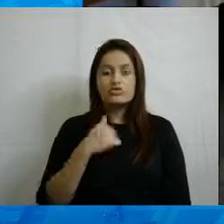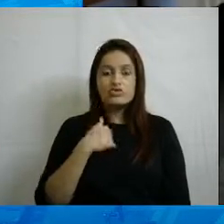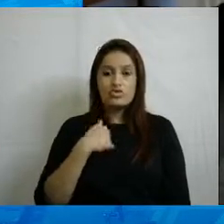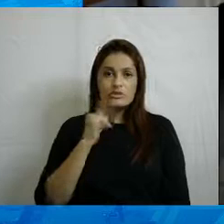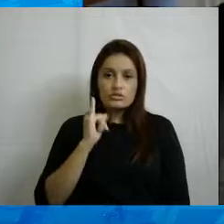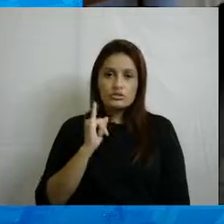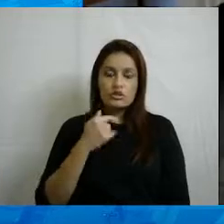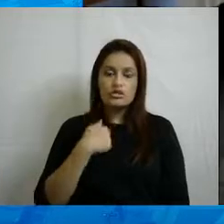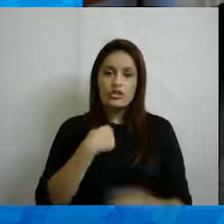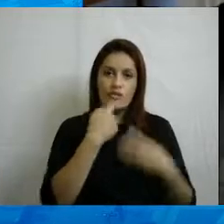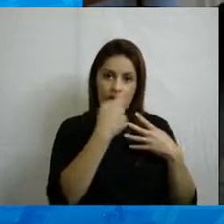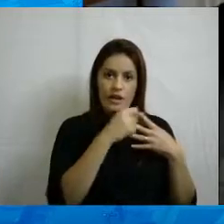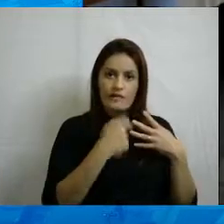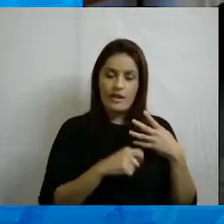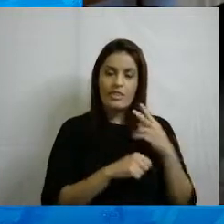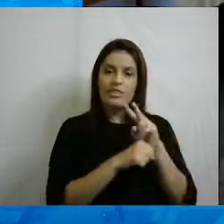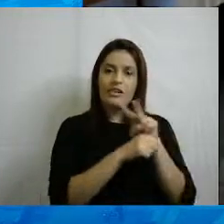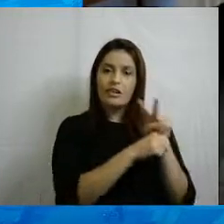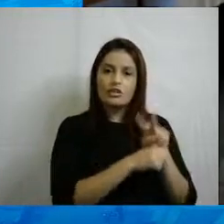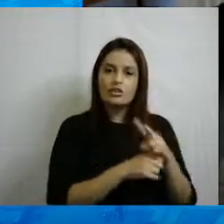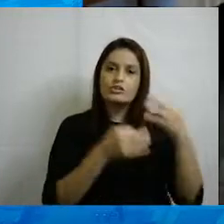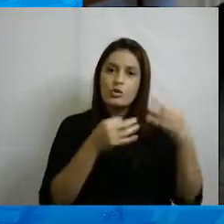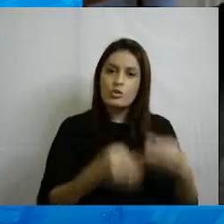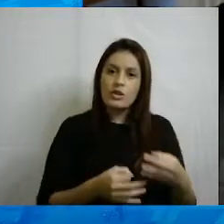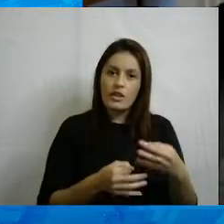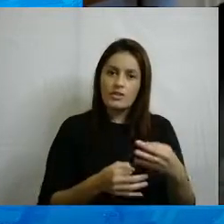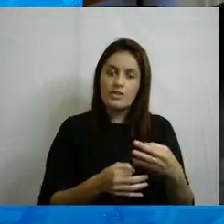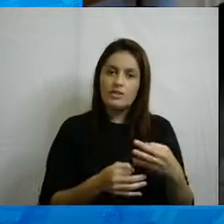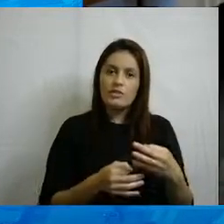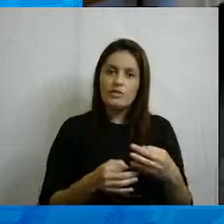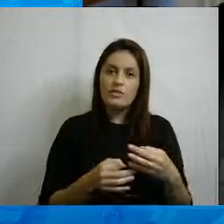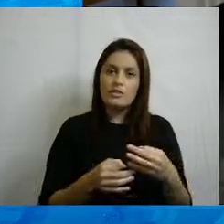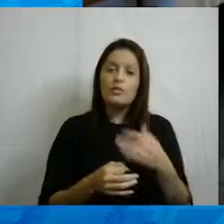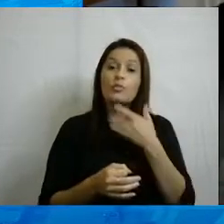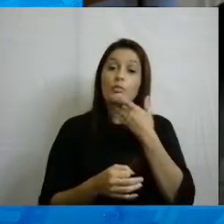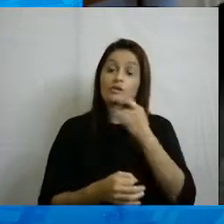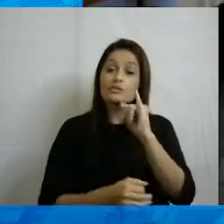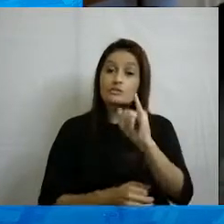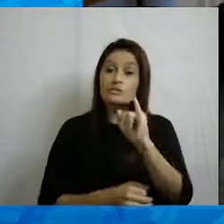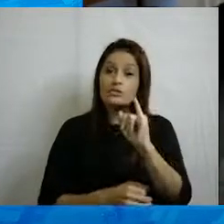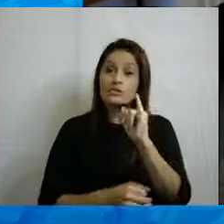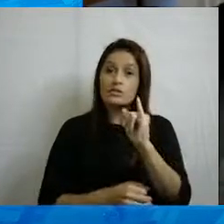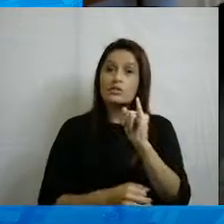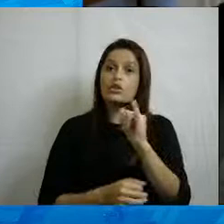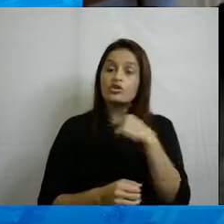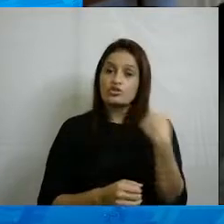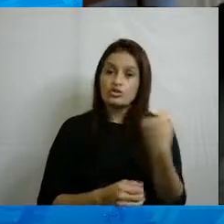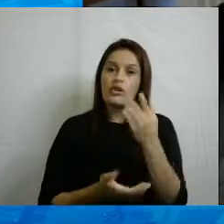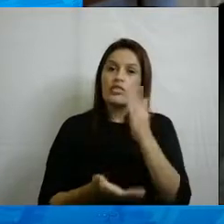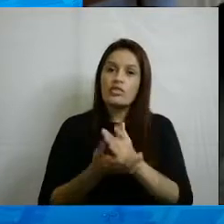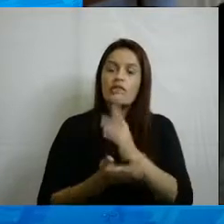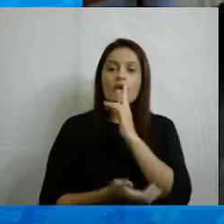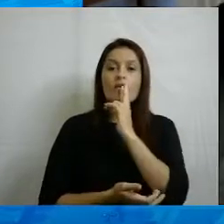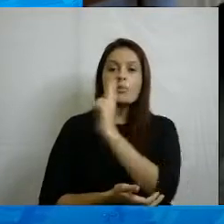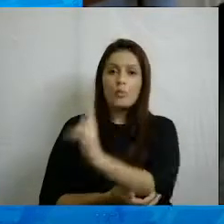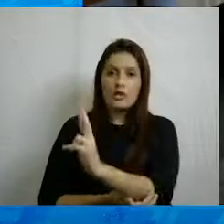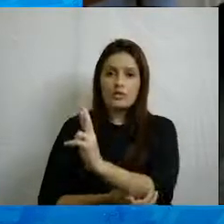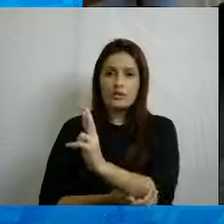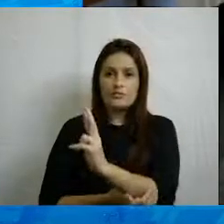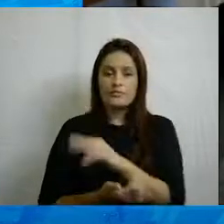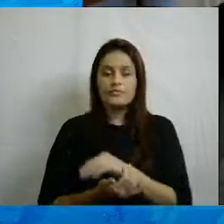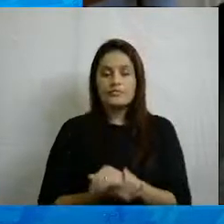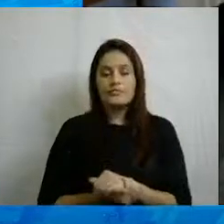voy a revisar con el director de Seguridad e Inspección, porque efectivamente tenemos que dar una respuesta oportuna frente a las solicitudes que ustedes